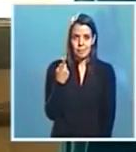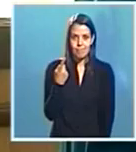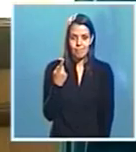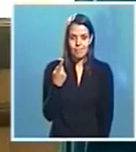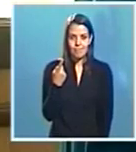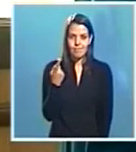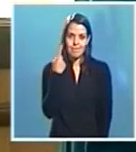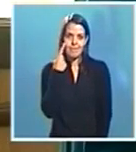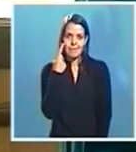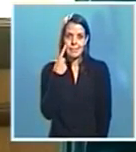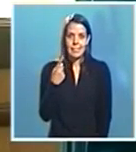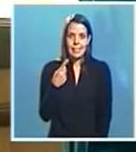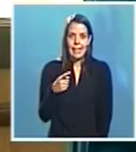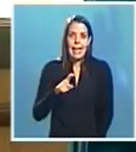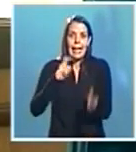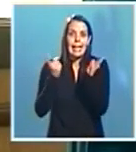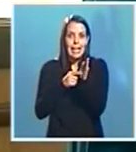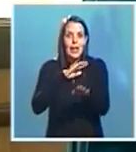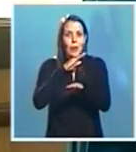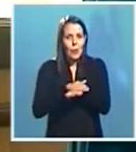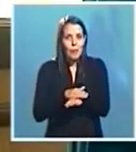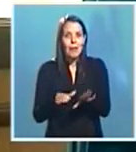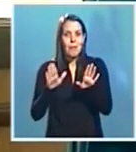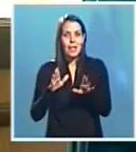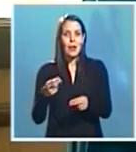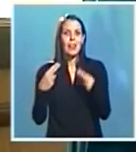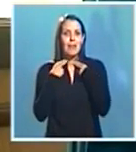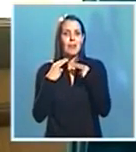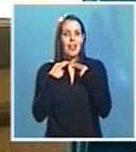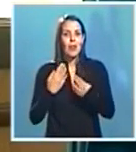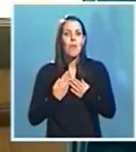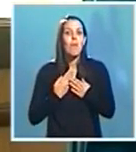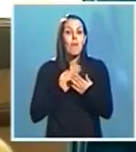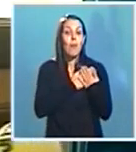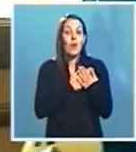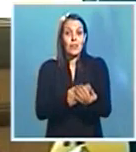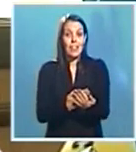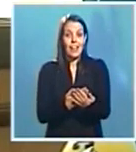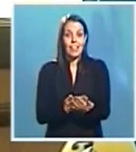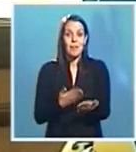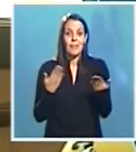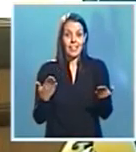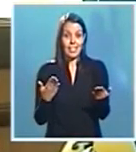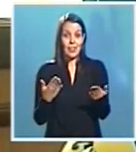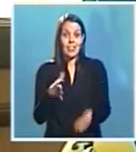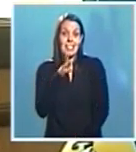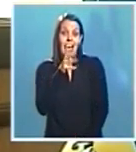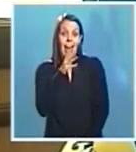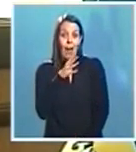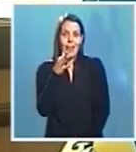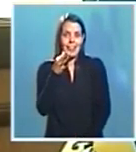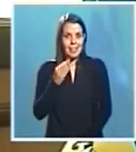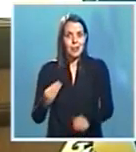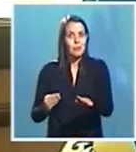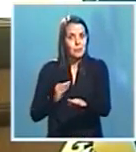maneira evidentemente legal, pero voluntaria por parte da Deputación, se nos vai a conceder agora esta